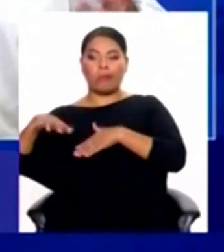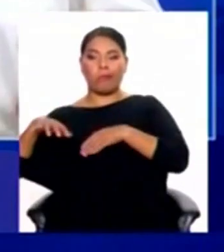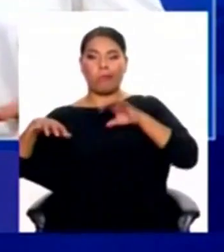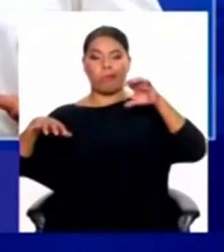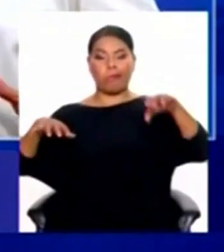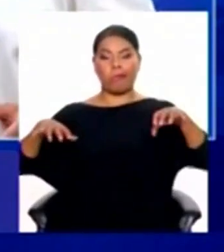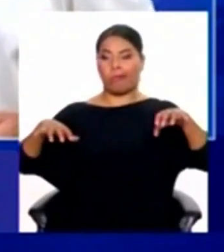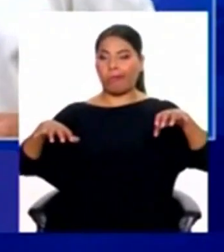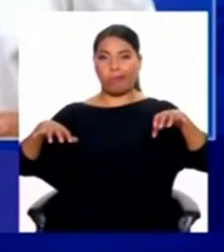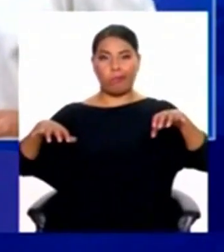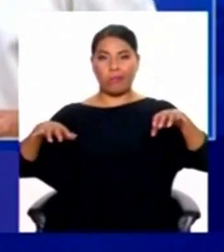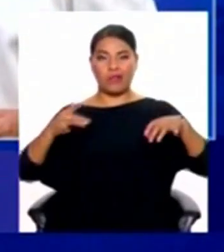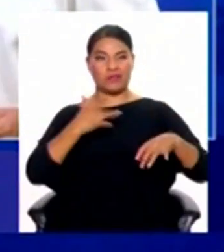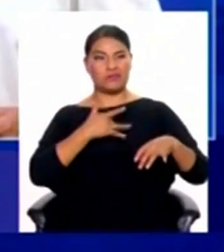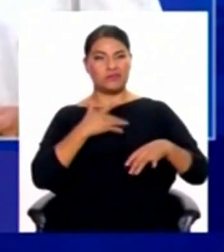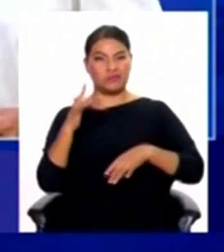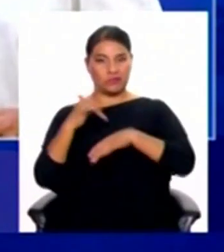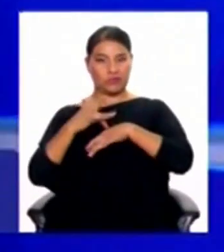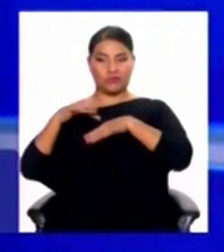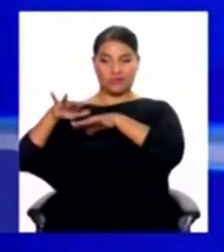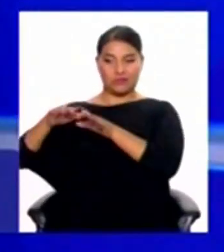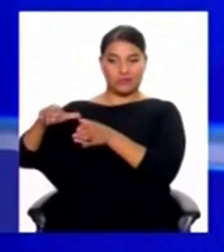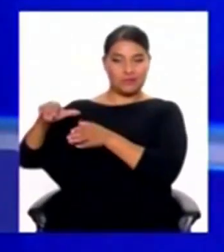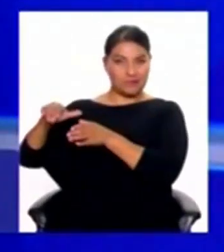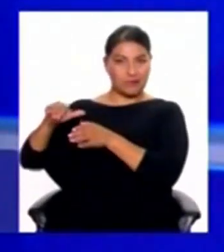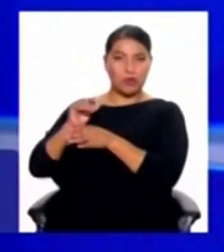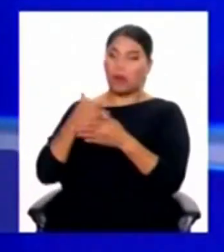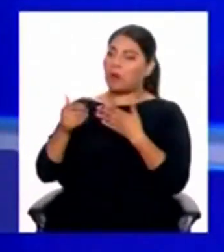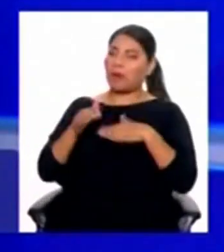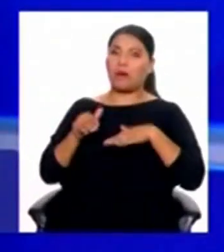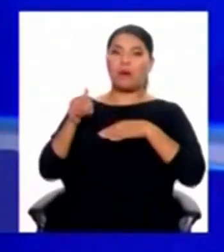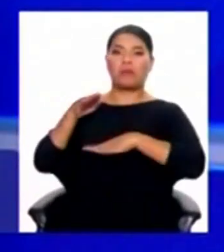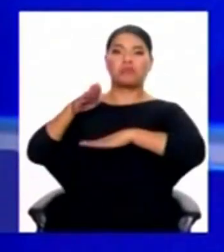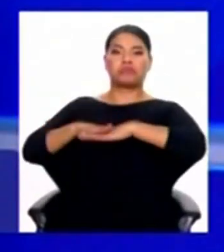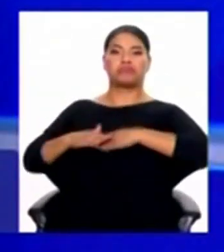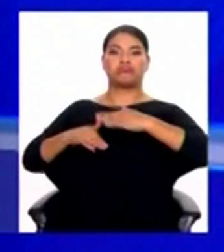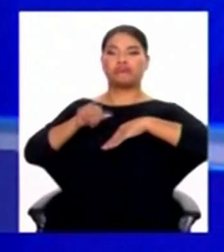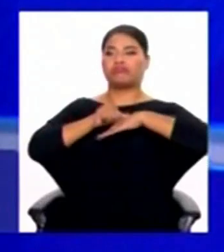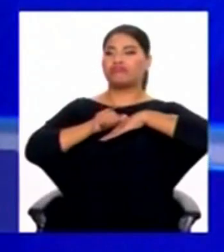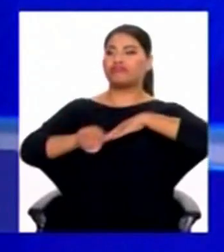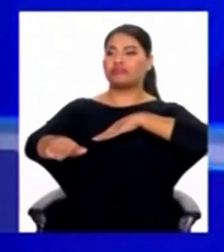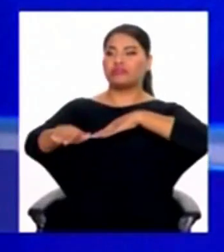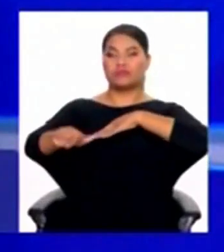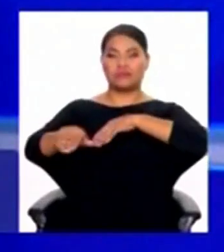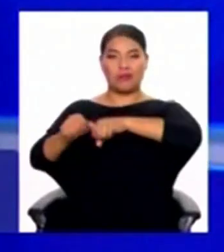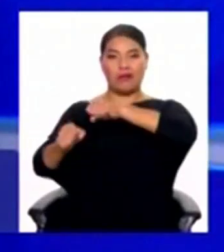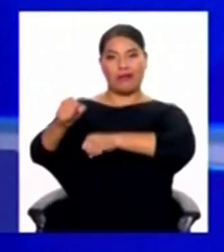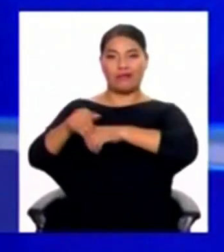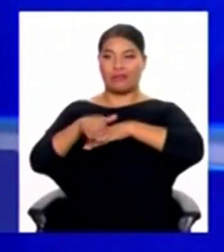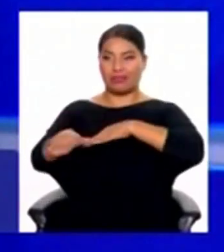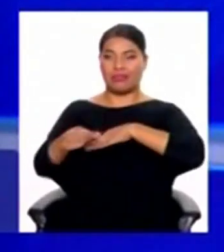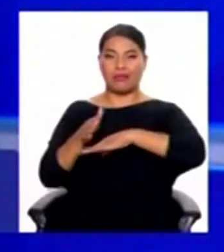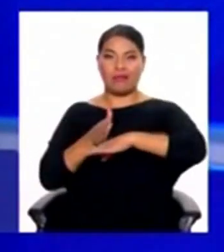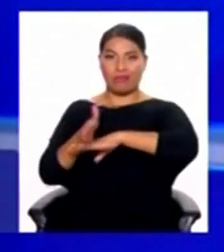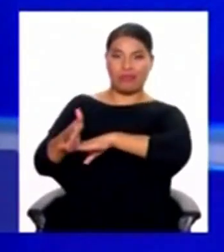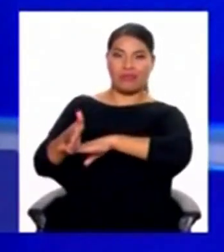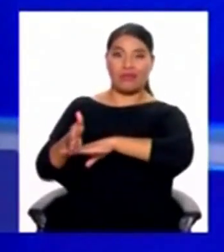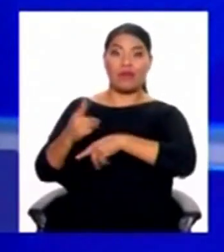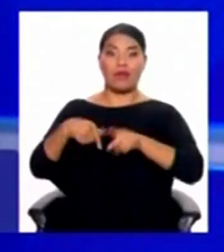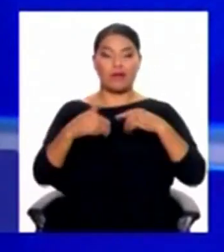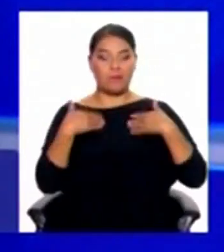los distintos agentes que se sintieron afectados. Por supuesto, no solamente la carretera. O sea, si pensamos el Estado peruano, si